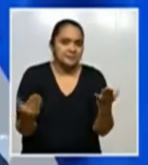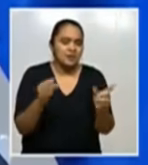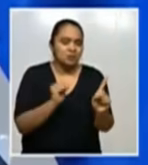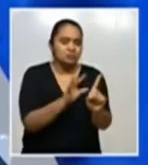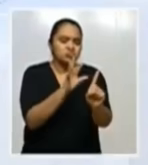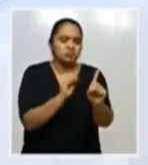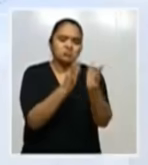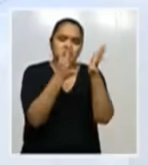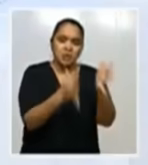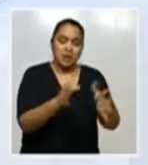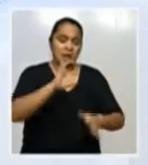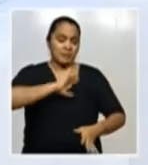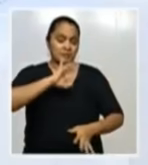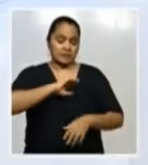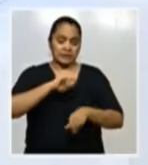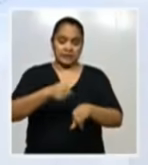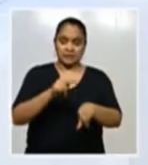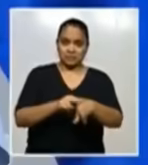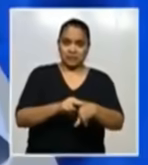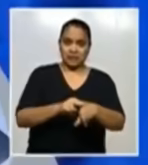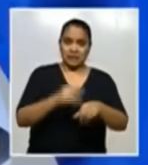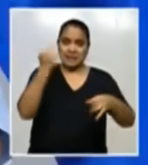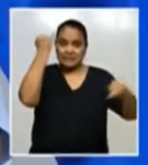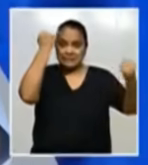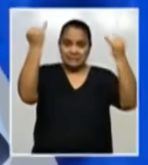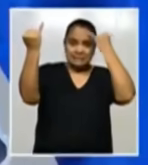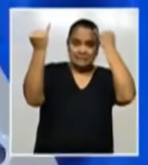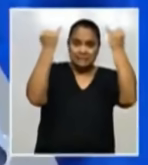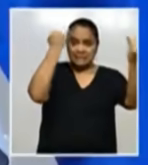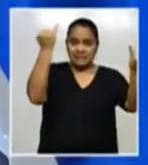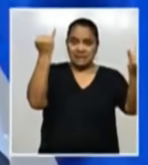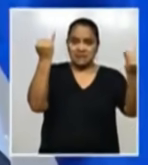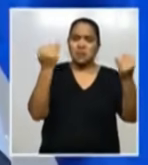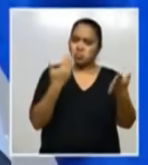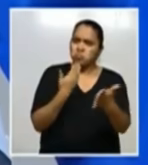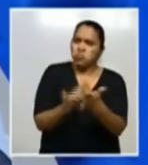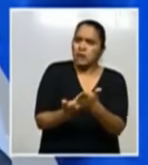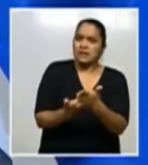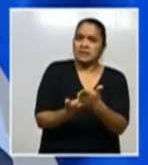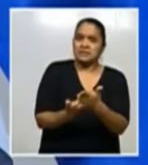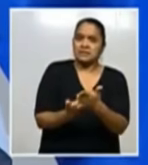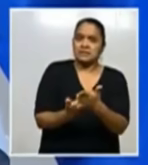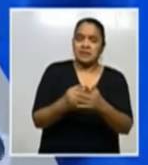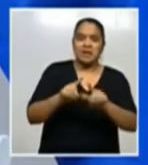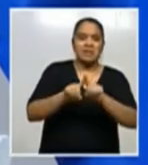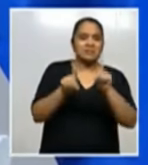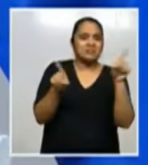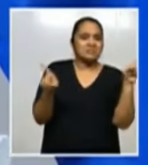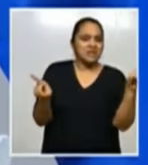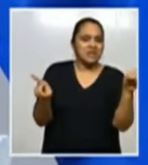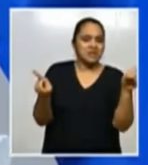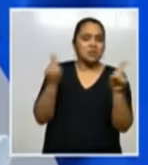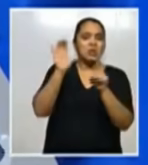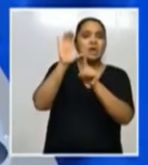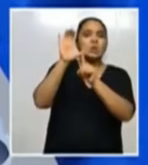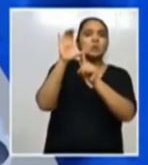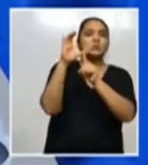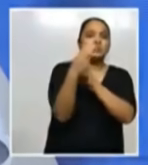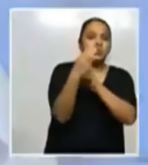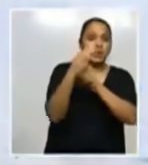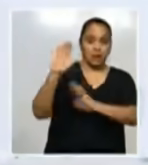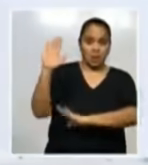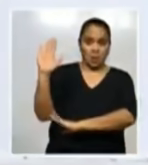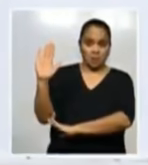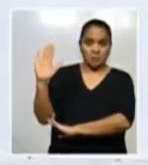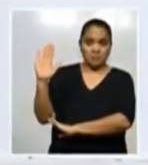a la población. Las estrategias, señor presidente, pueden ser las mejores las que planteemos, pero si no hay ese nivel de